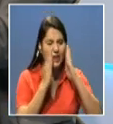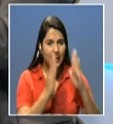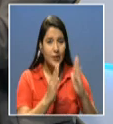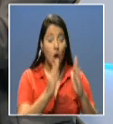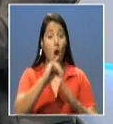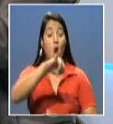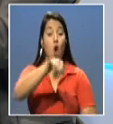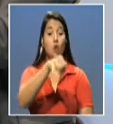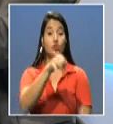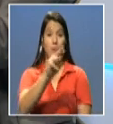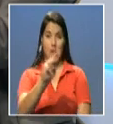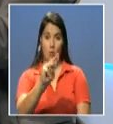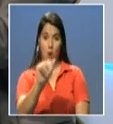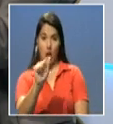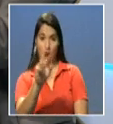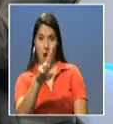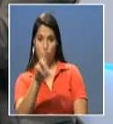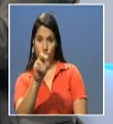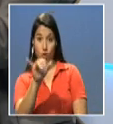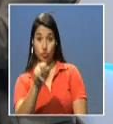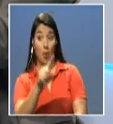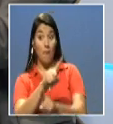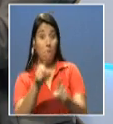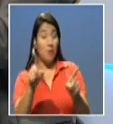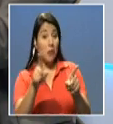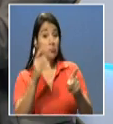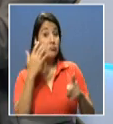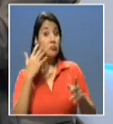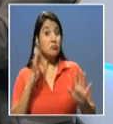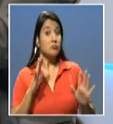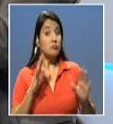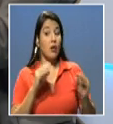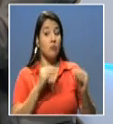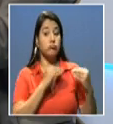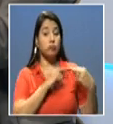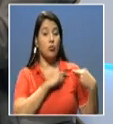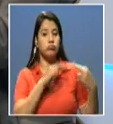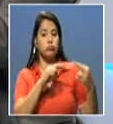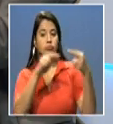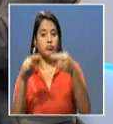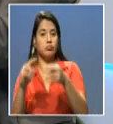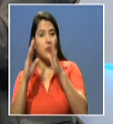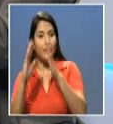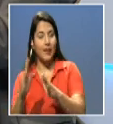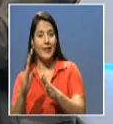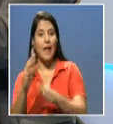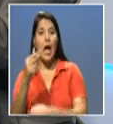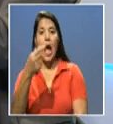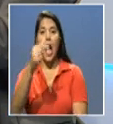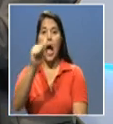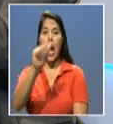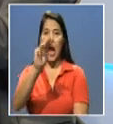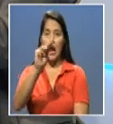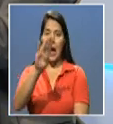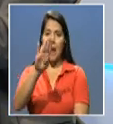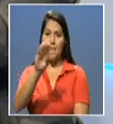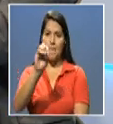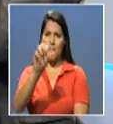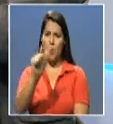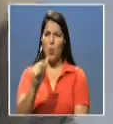Gamboa. Prácticamente estamos hablando de que son denuncias que se están generando una tras otra, y eso está presentando una revolución